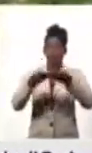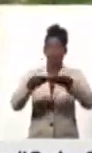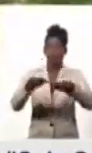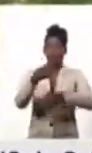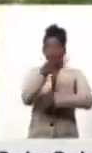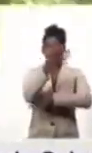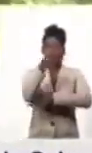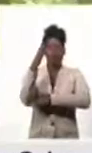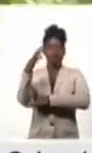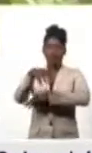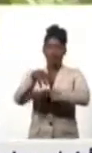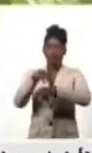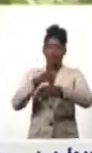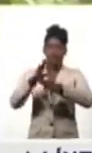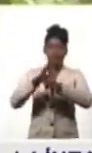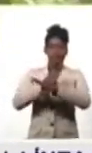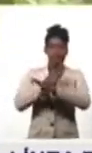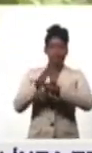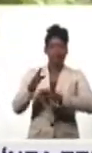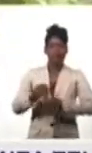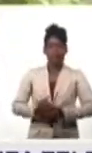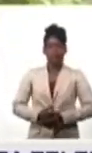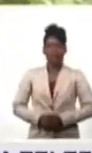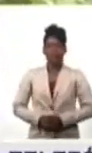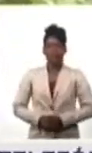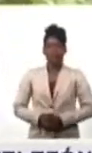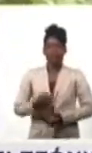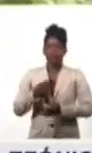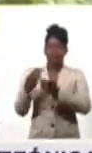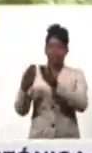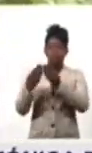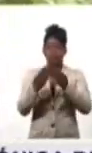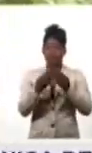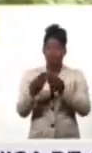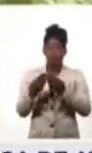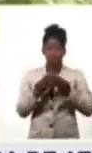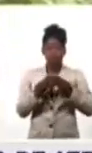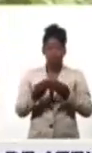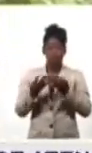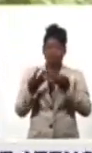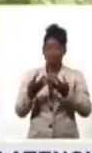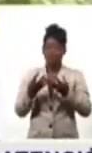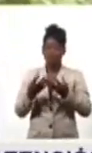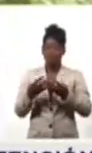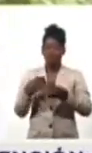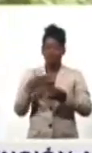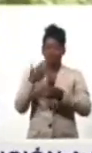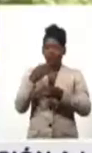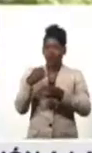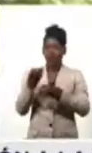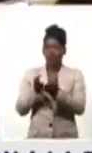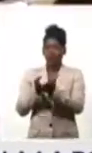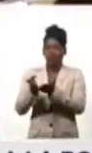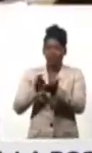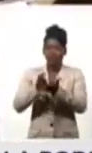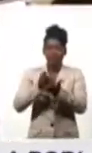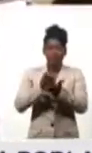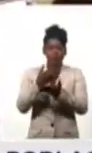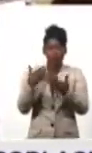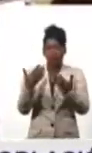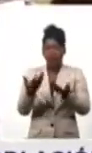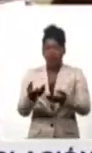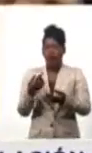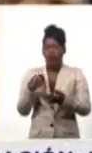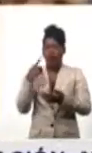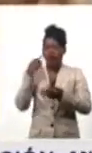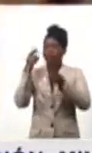e históricos. Y después que estudias mucho, que decides qué manejo aplicar en el área protegida, tienes que tener también un sistema de monitoreo para ver cómo